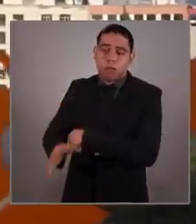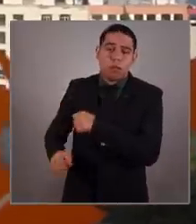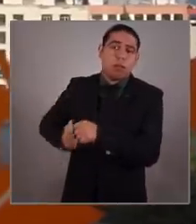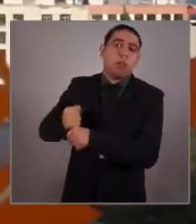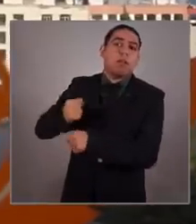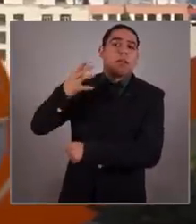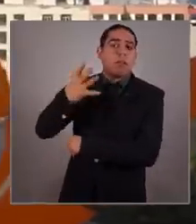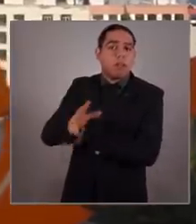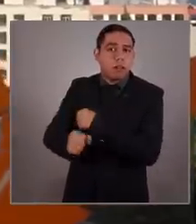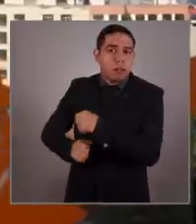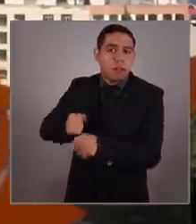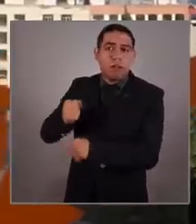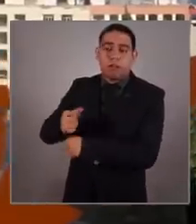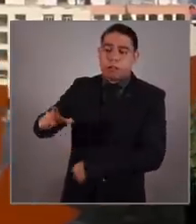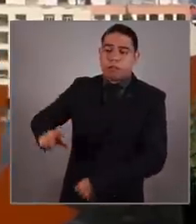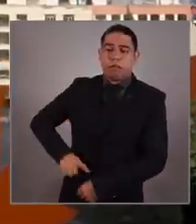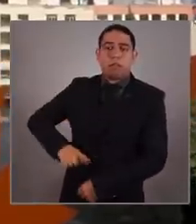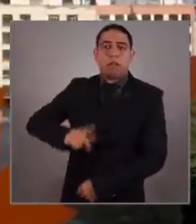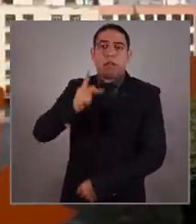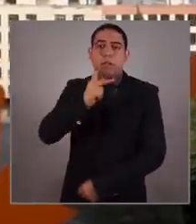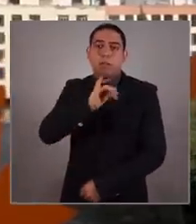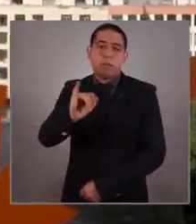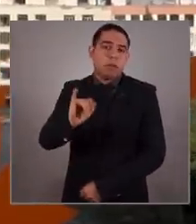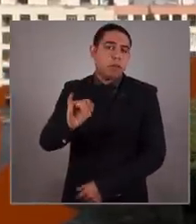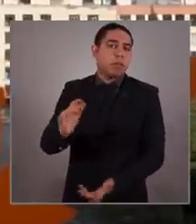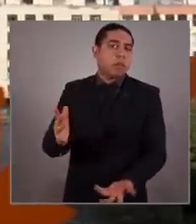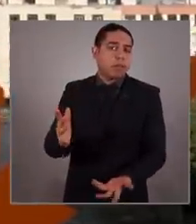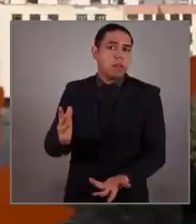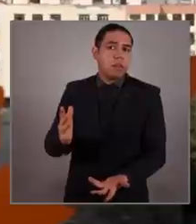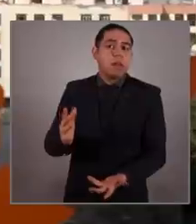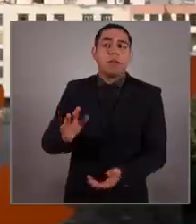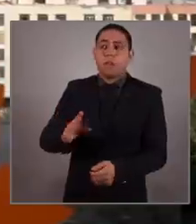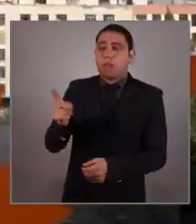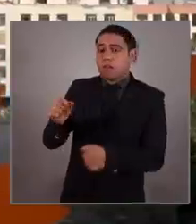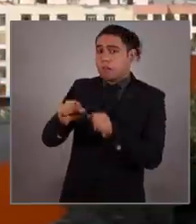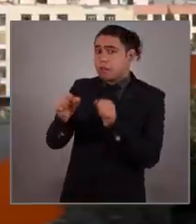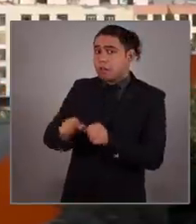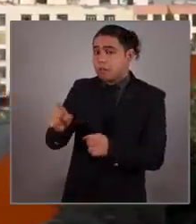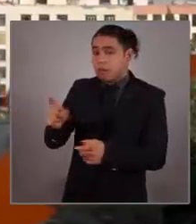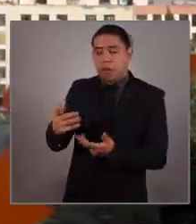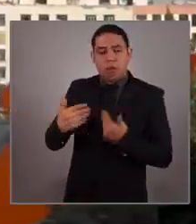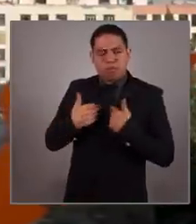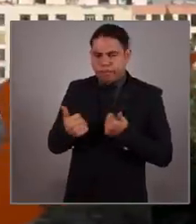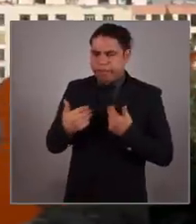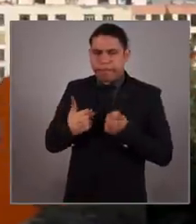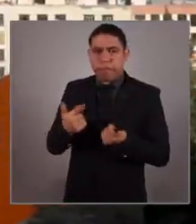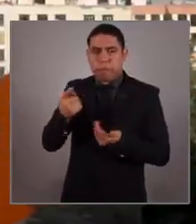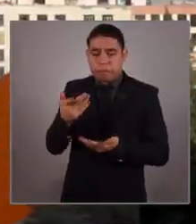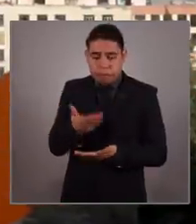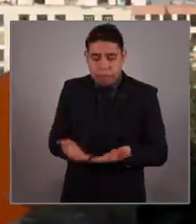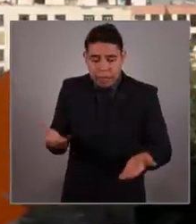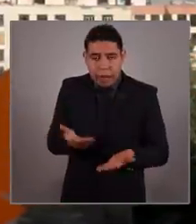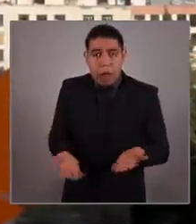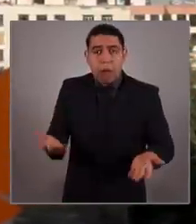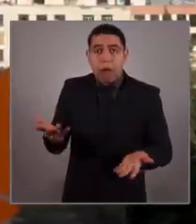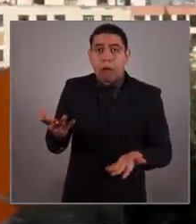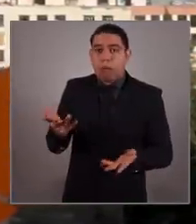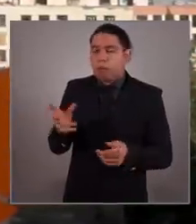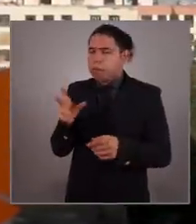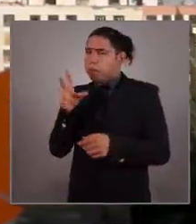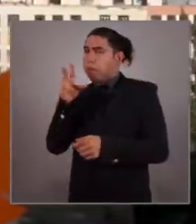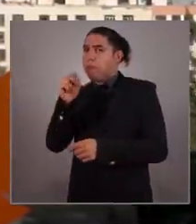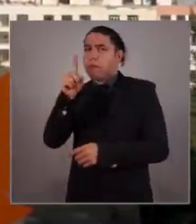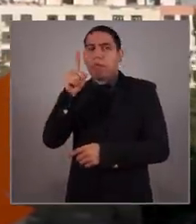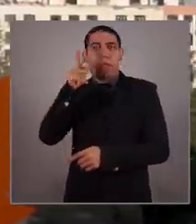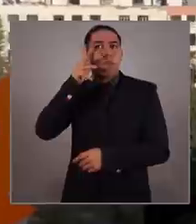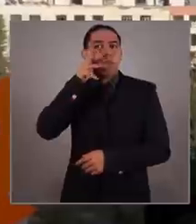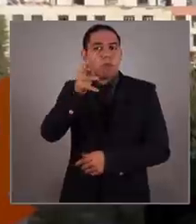a